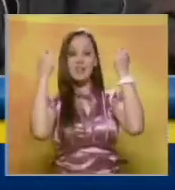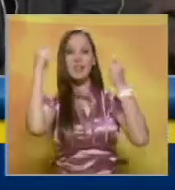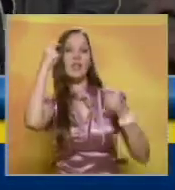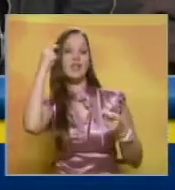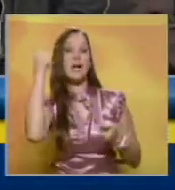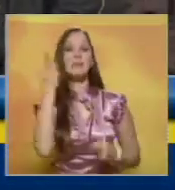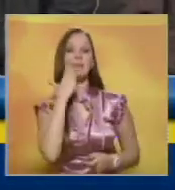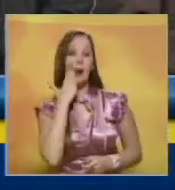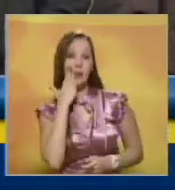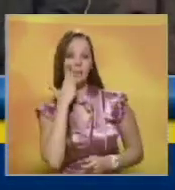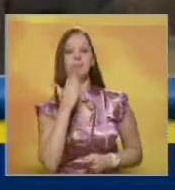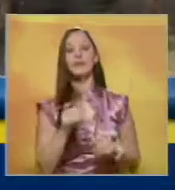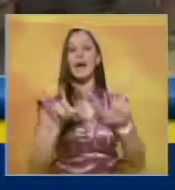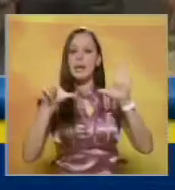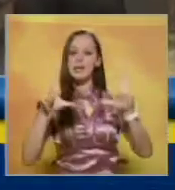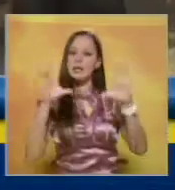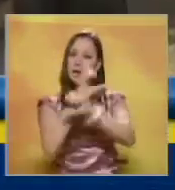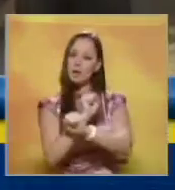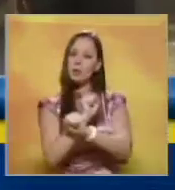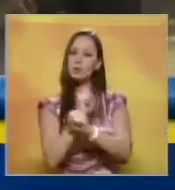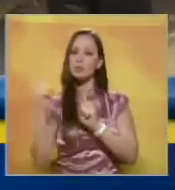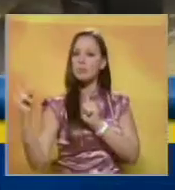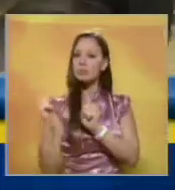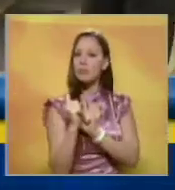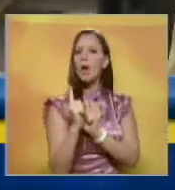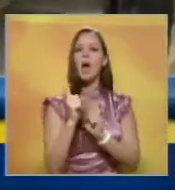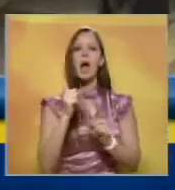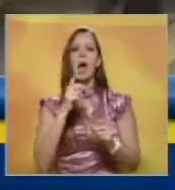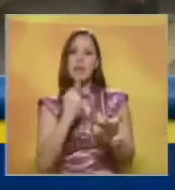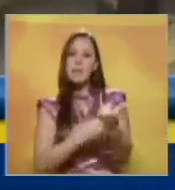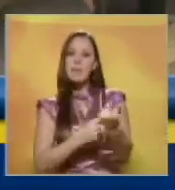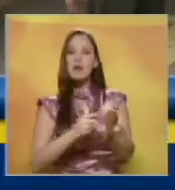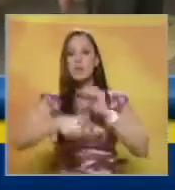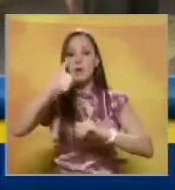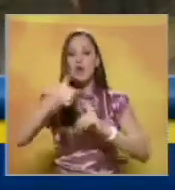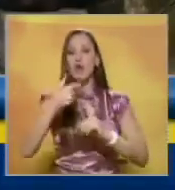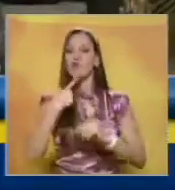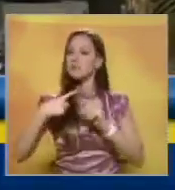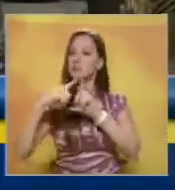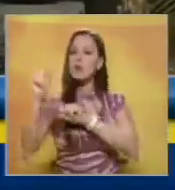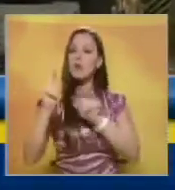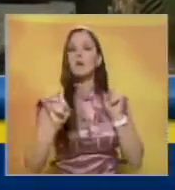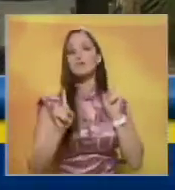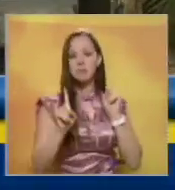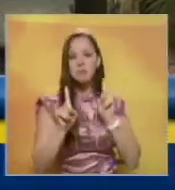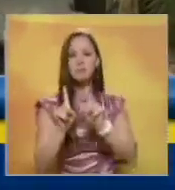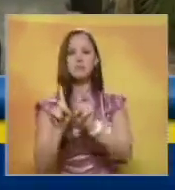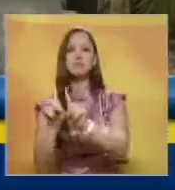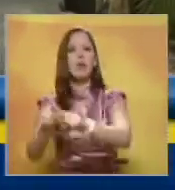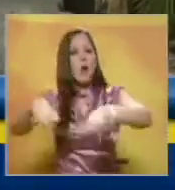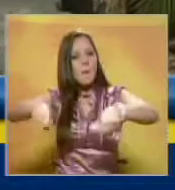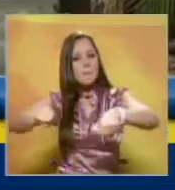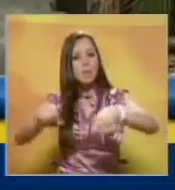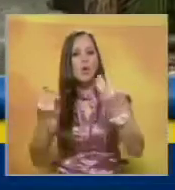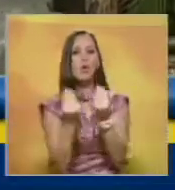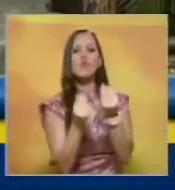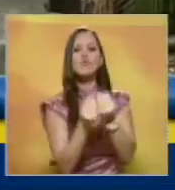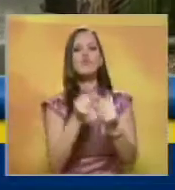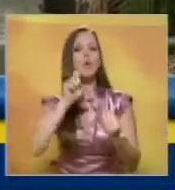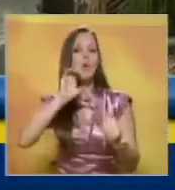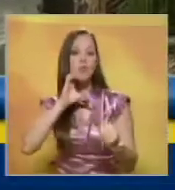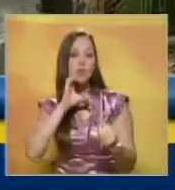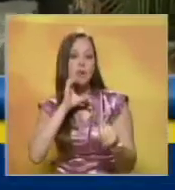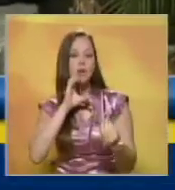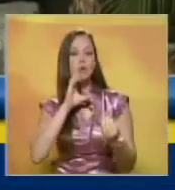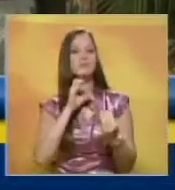de la Madre. A las 7 de la noche su hermano mayor decide marcharse y José Gregorio lo acompañó en la moto junto a su cuñado. En el sector La F,